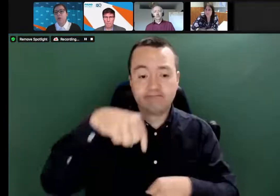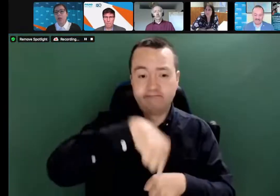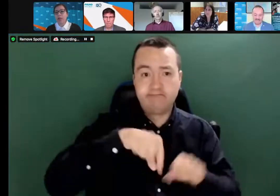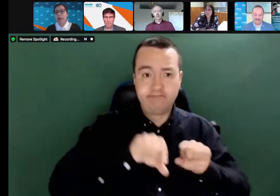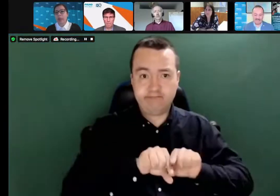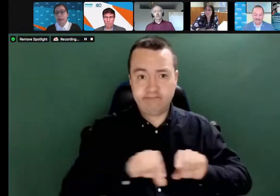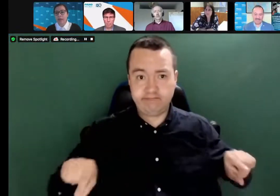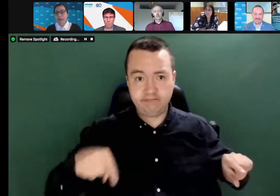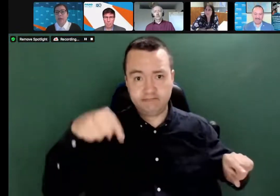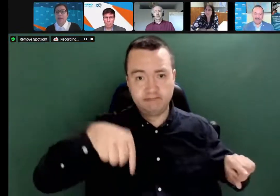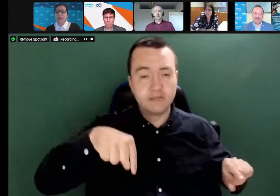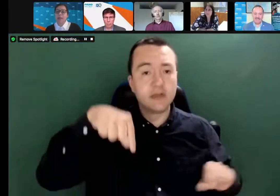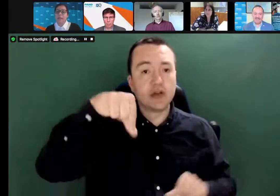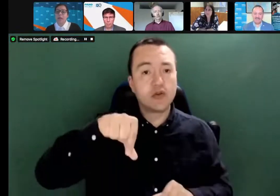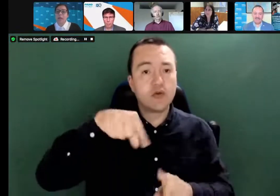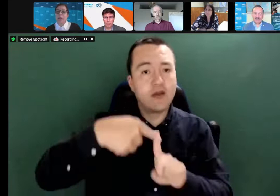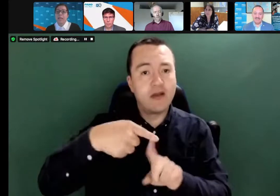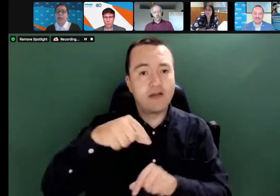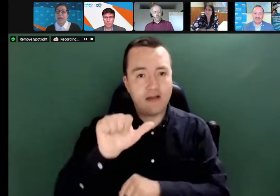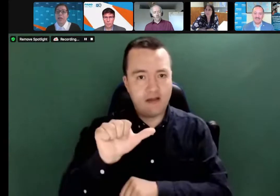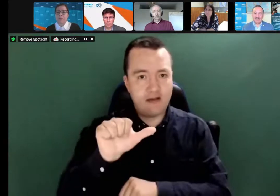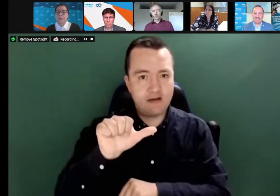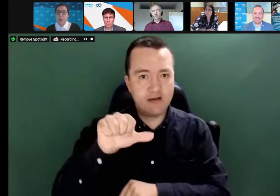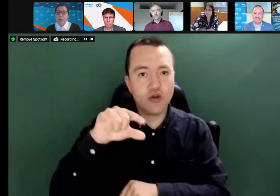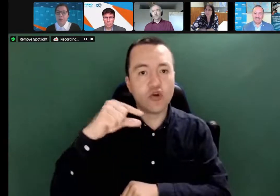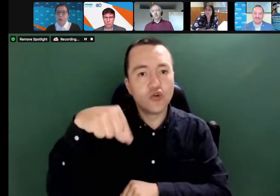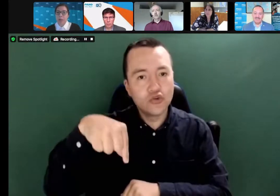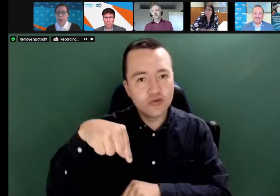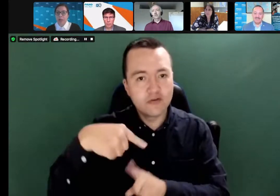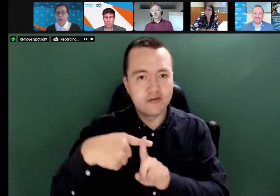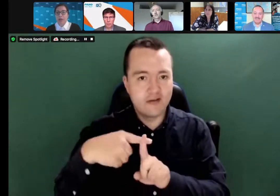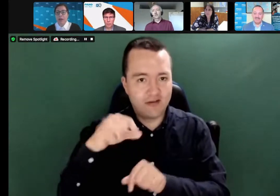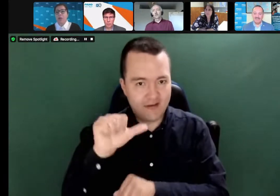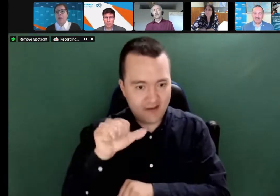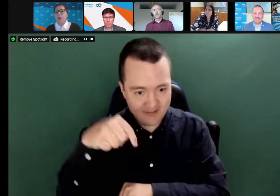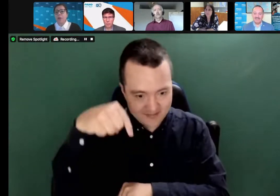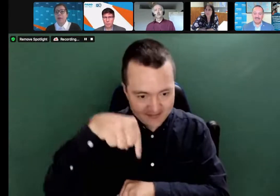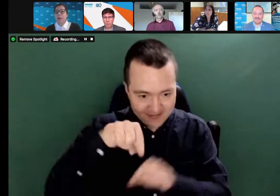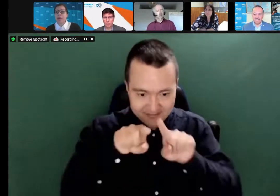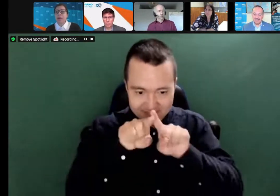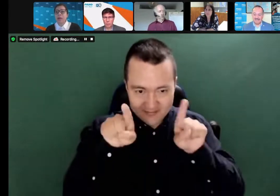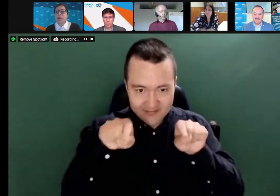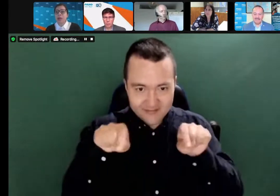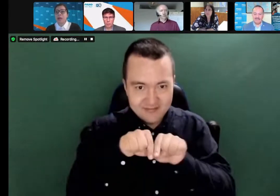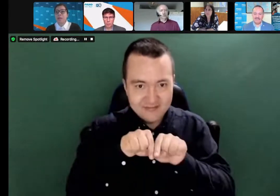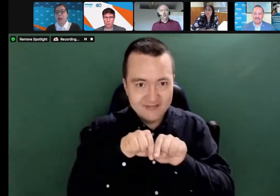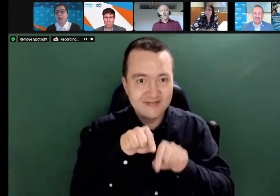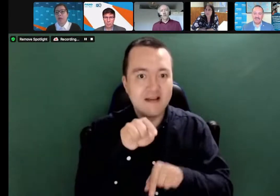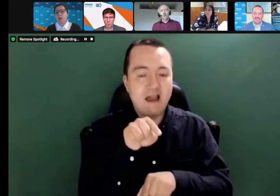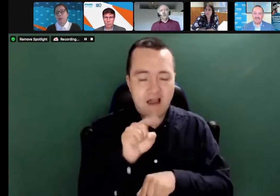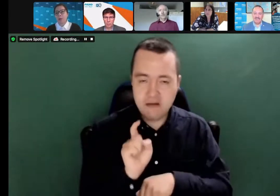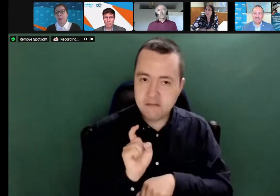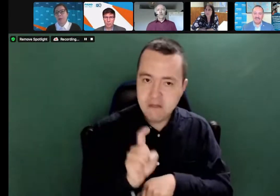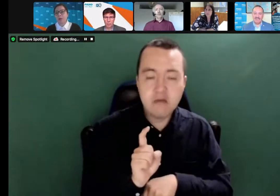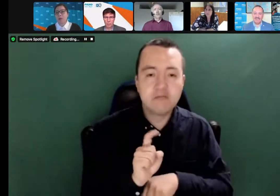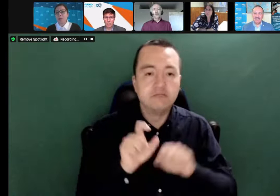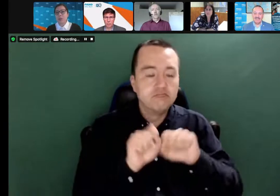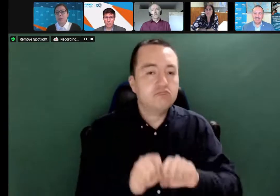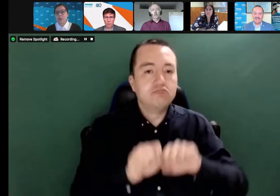o Q&A, que está también en la parte inferior de su pantalla. Por ahí